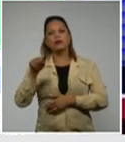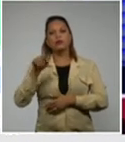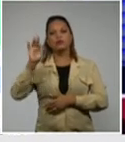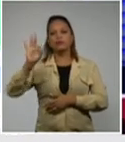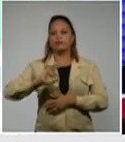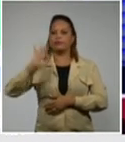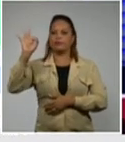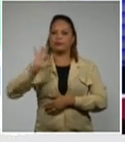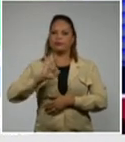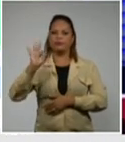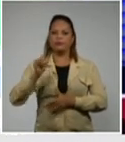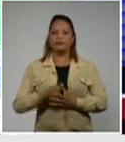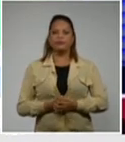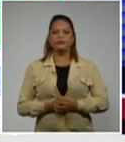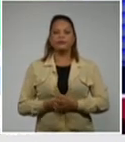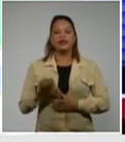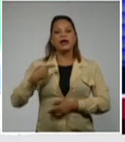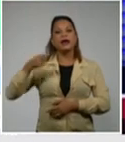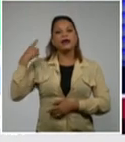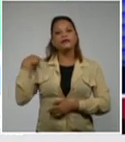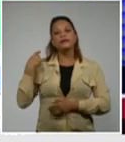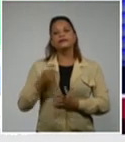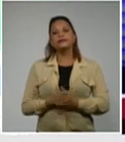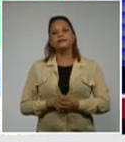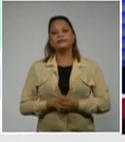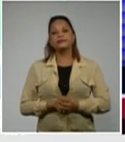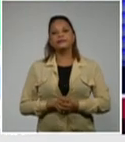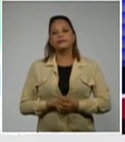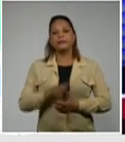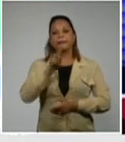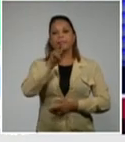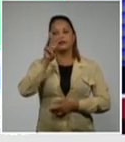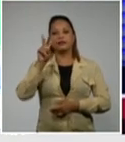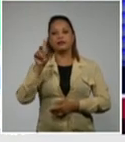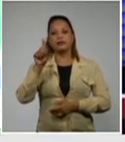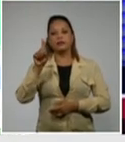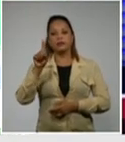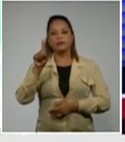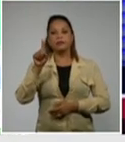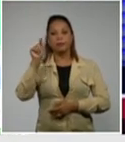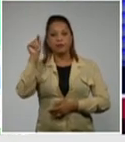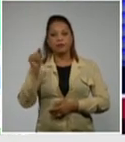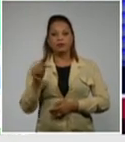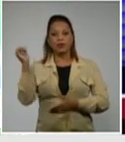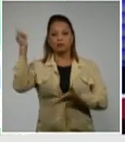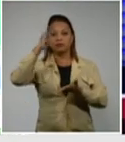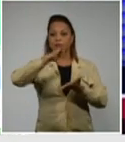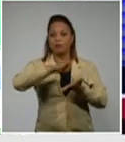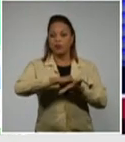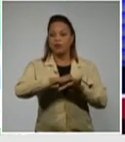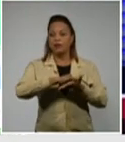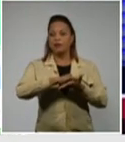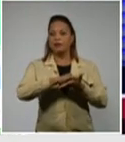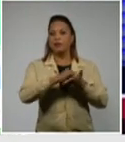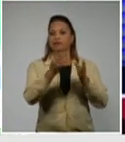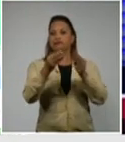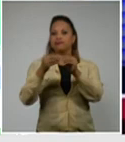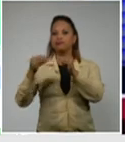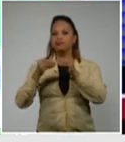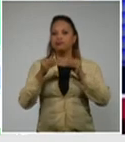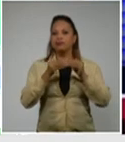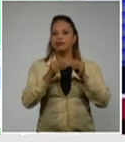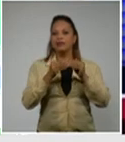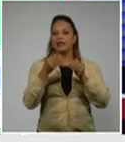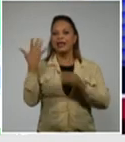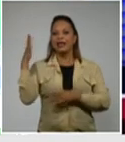89,8%. Ayer, como es natural, los 21 casos importados tienen como fuente de infección el exterior de